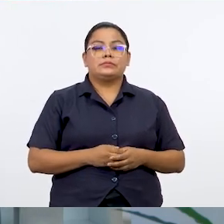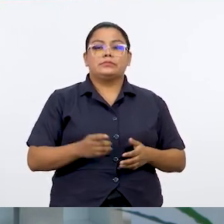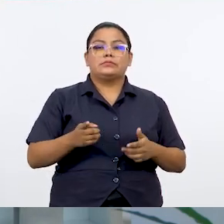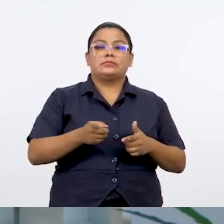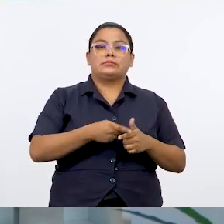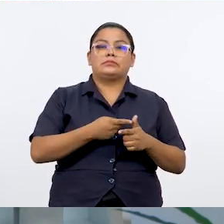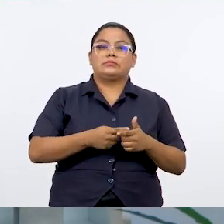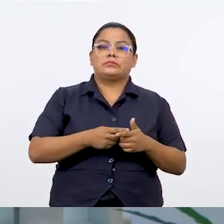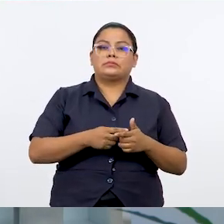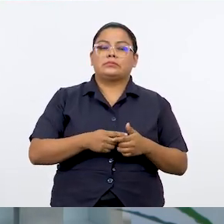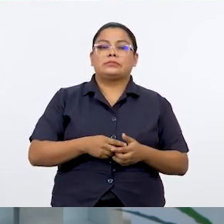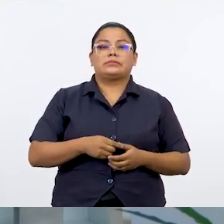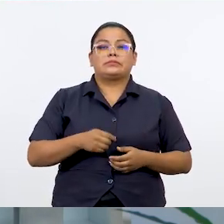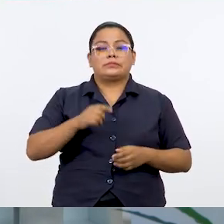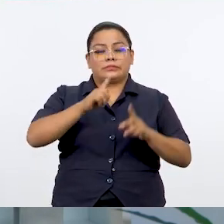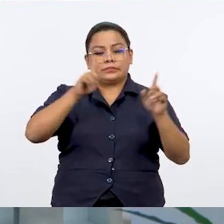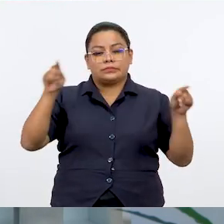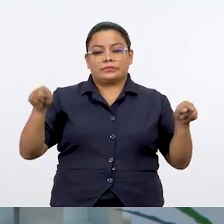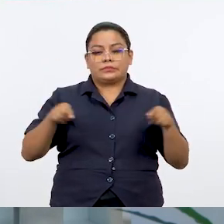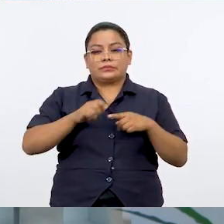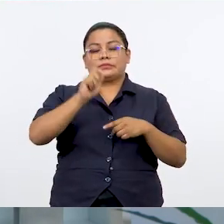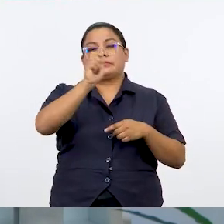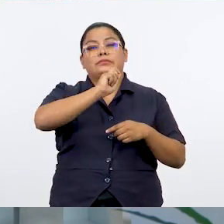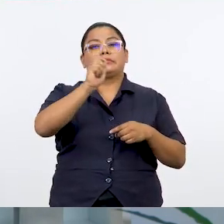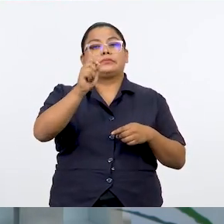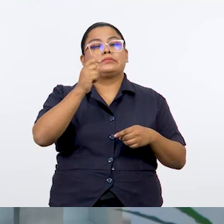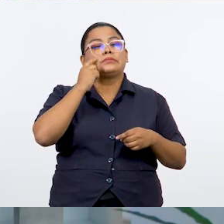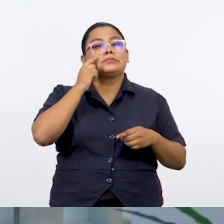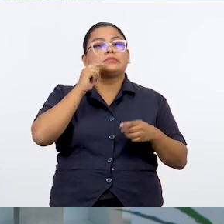entonces la división? Que en este caso sería